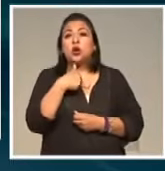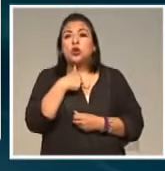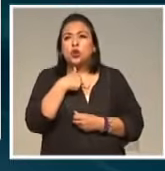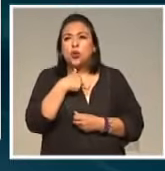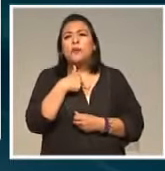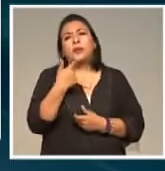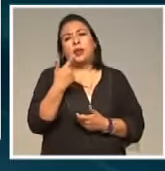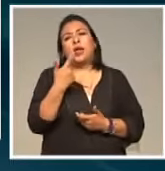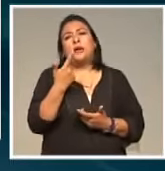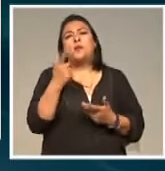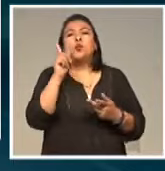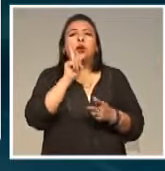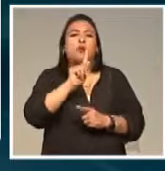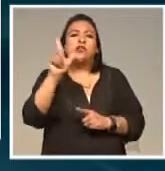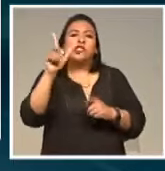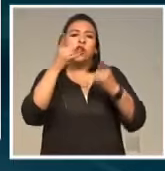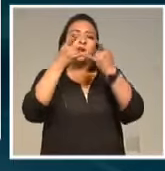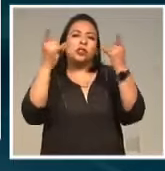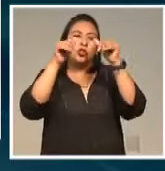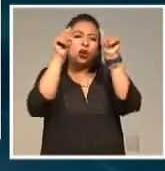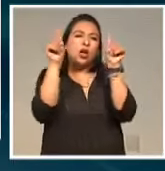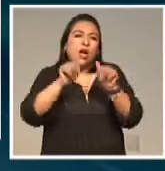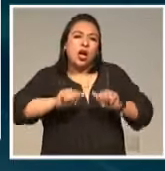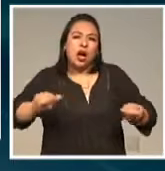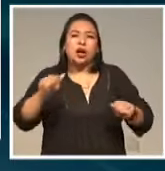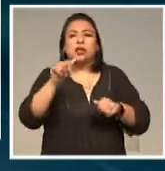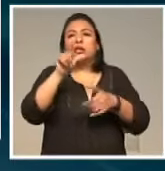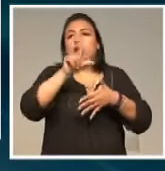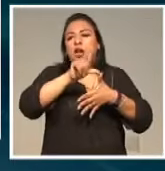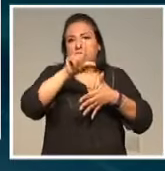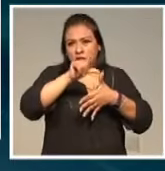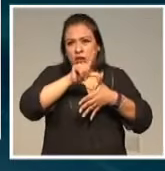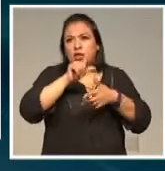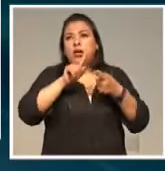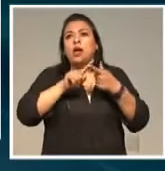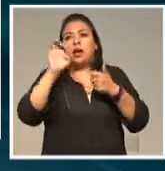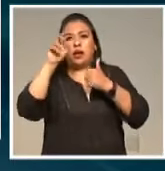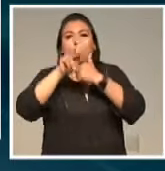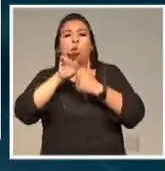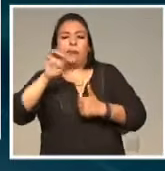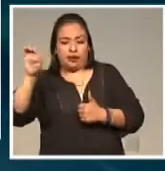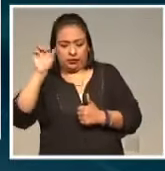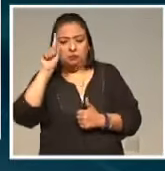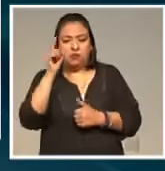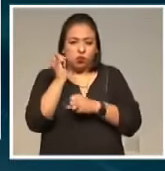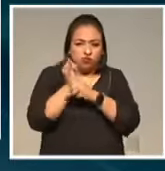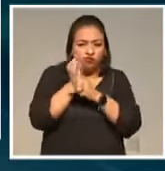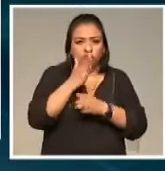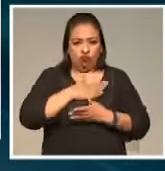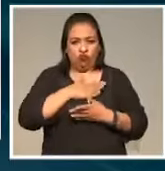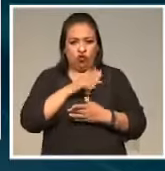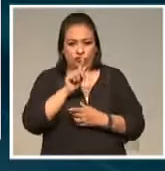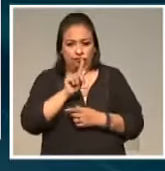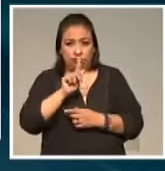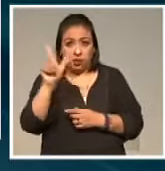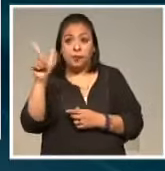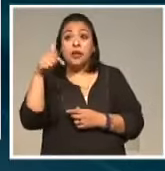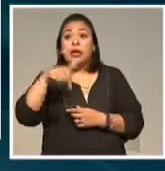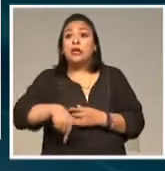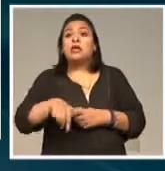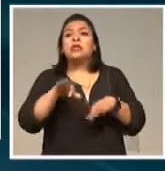Soy historiadora del arte, arte latinoamericano y arte de Europa del Este. Y aquí me dedico